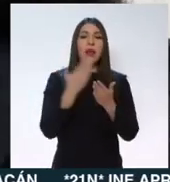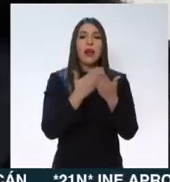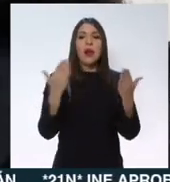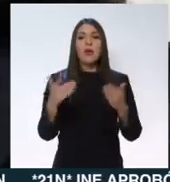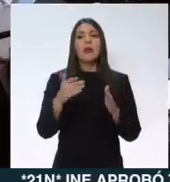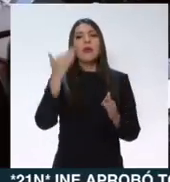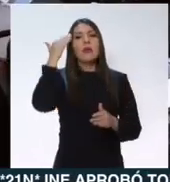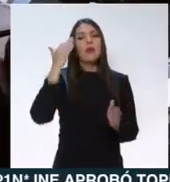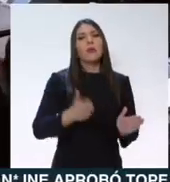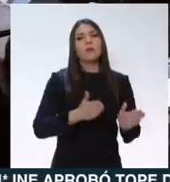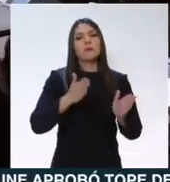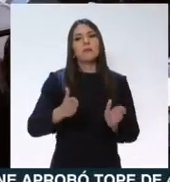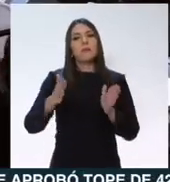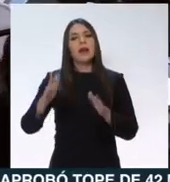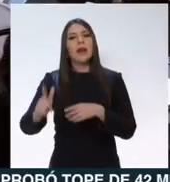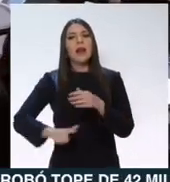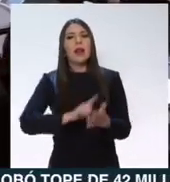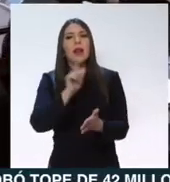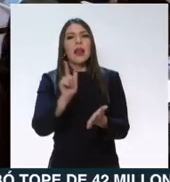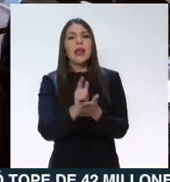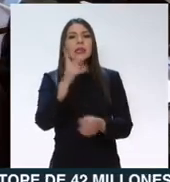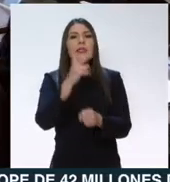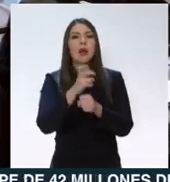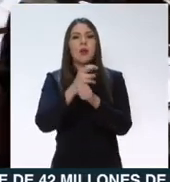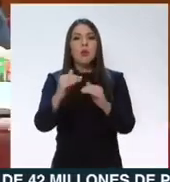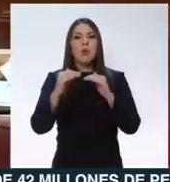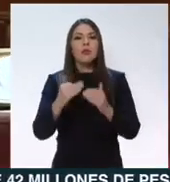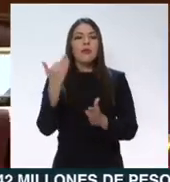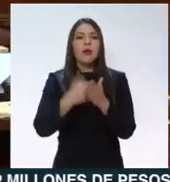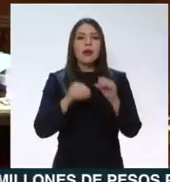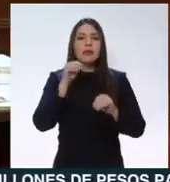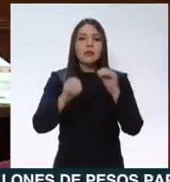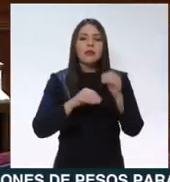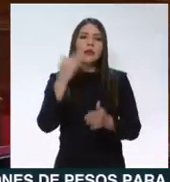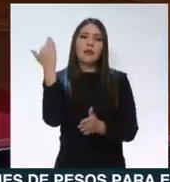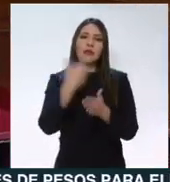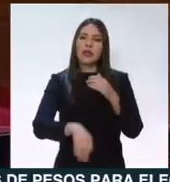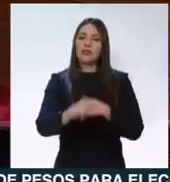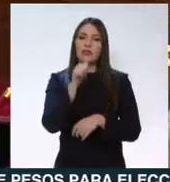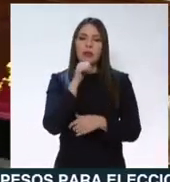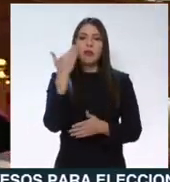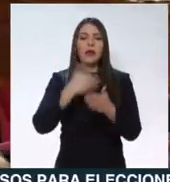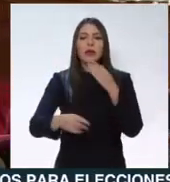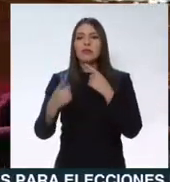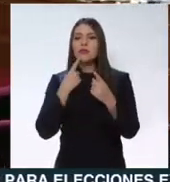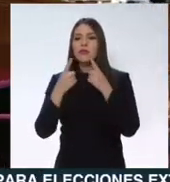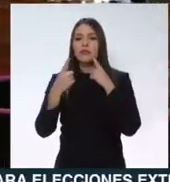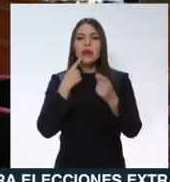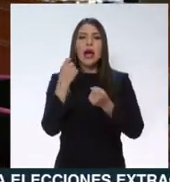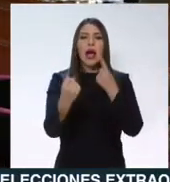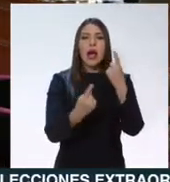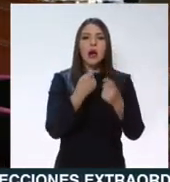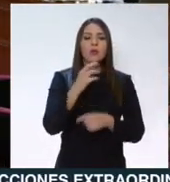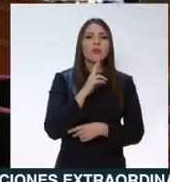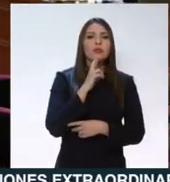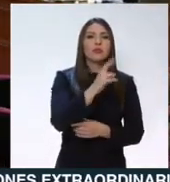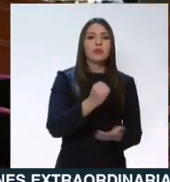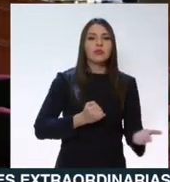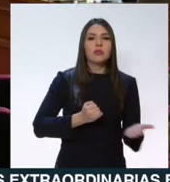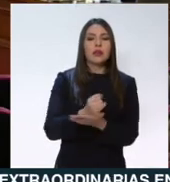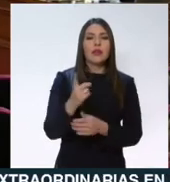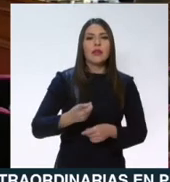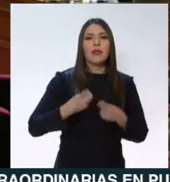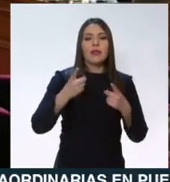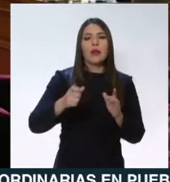leyes secundarias han provocado que solo esté en vigor de manera parcial y faltan por resolverse varios recursos de impugnación interpuestos ante